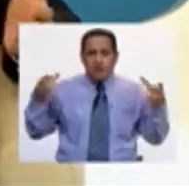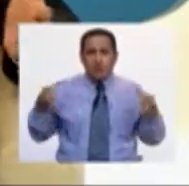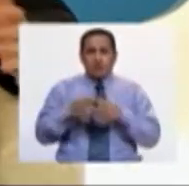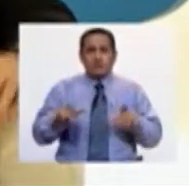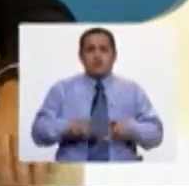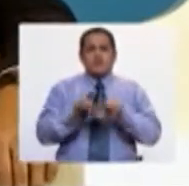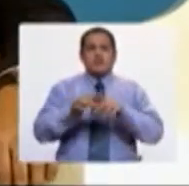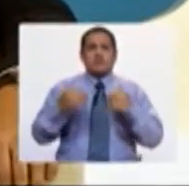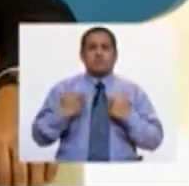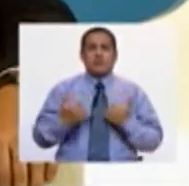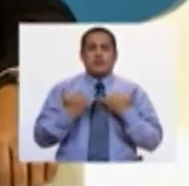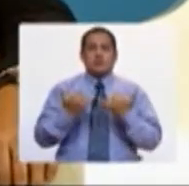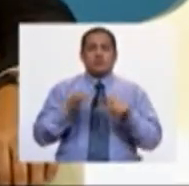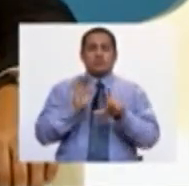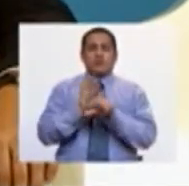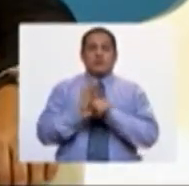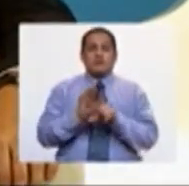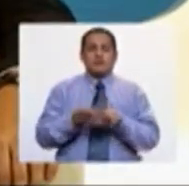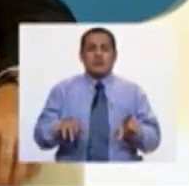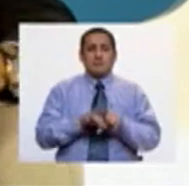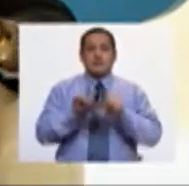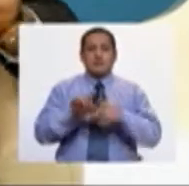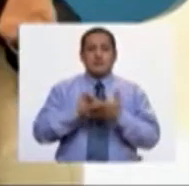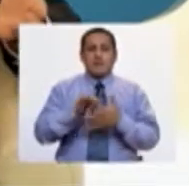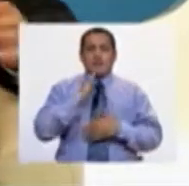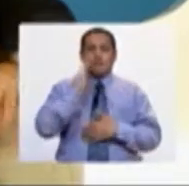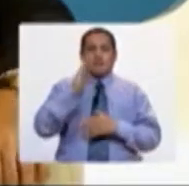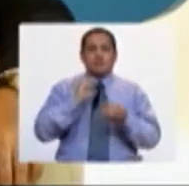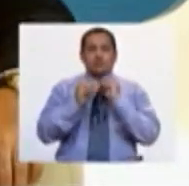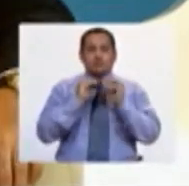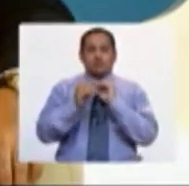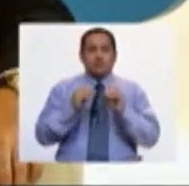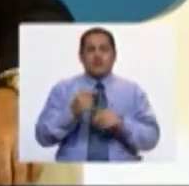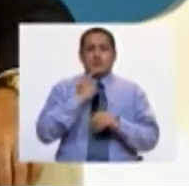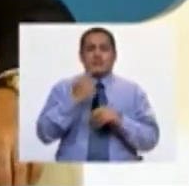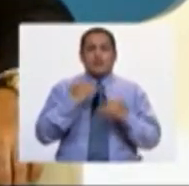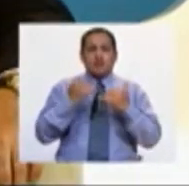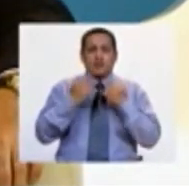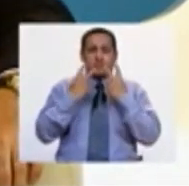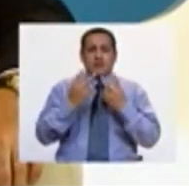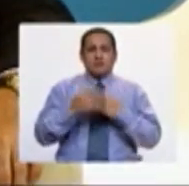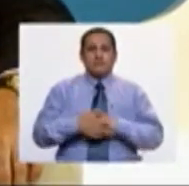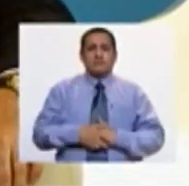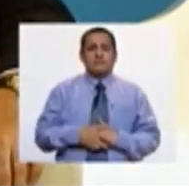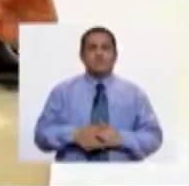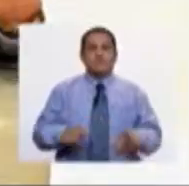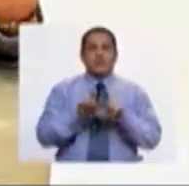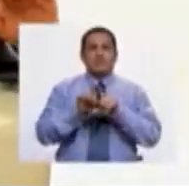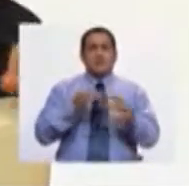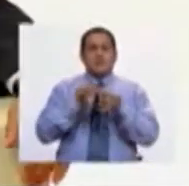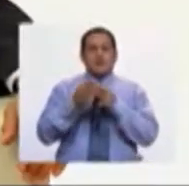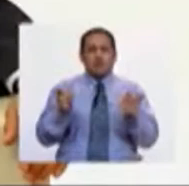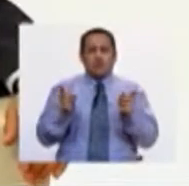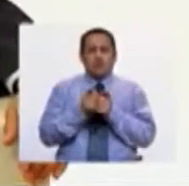ahí que tenemos una ley actualmente vigente y que establece que ese sorteo está plenamente vigente. Si me permites hacer